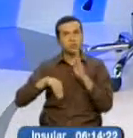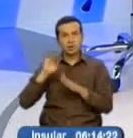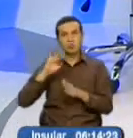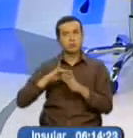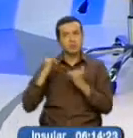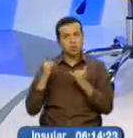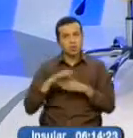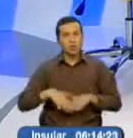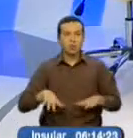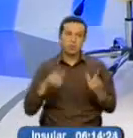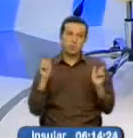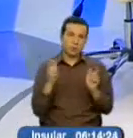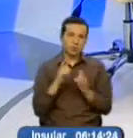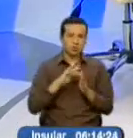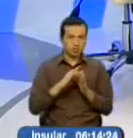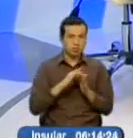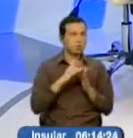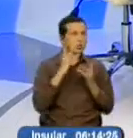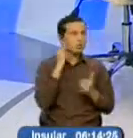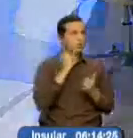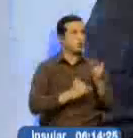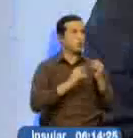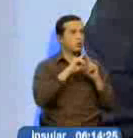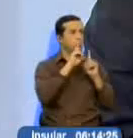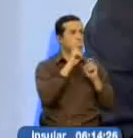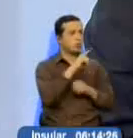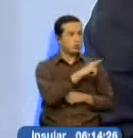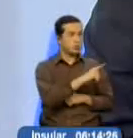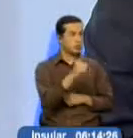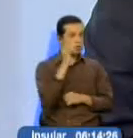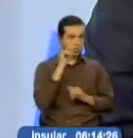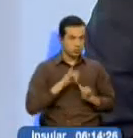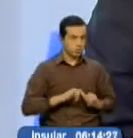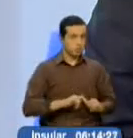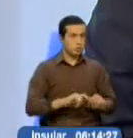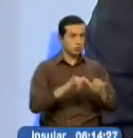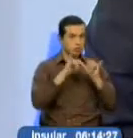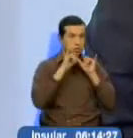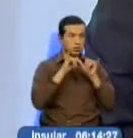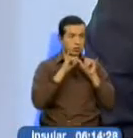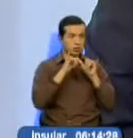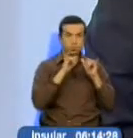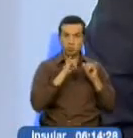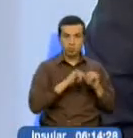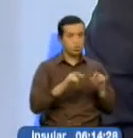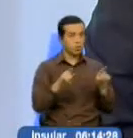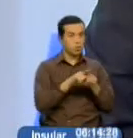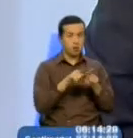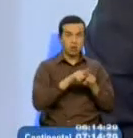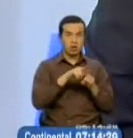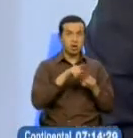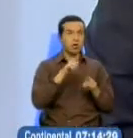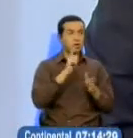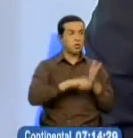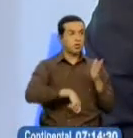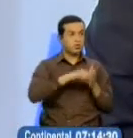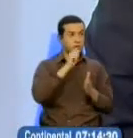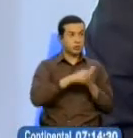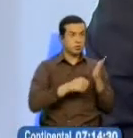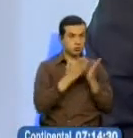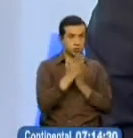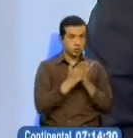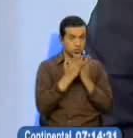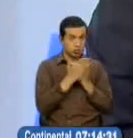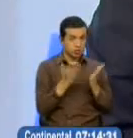los actuales campos. Y con esto termino. ¿Vamos a continuar con la modalidad de contratos de prestación de